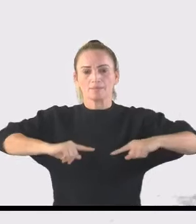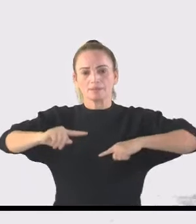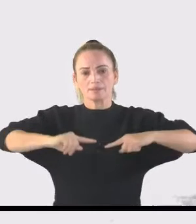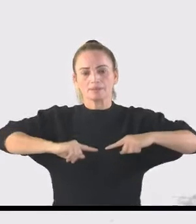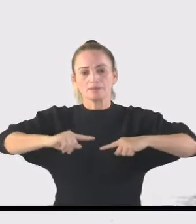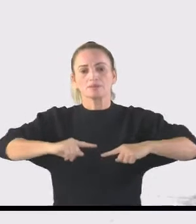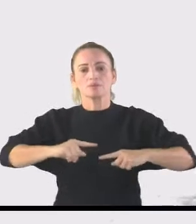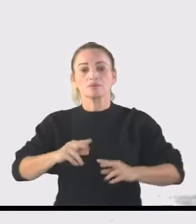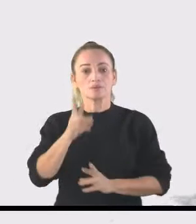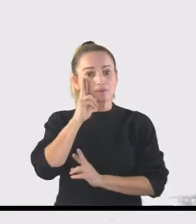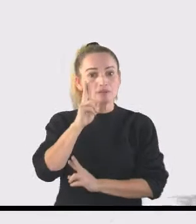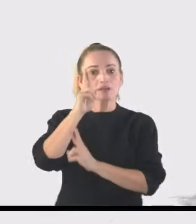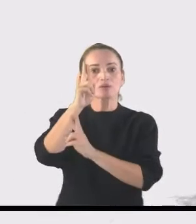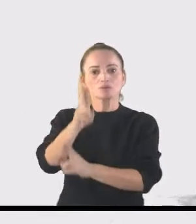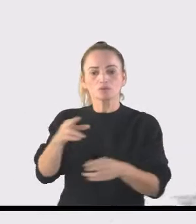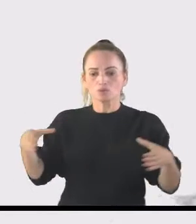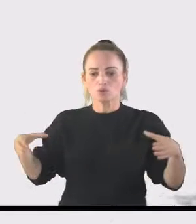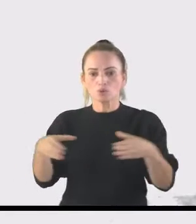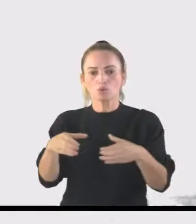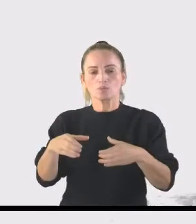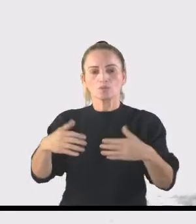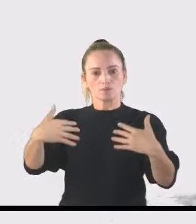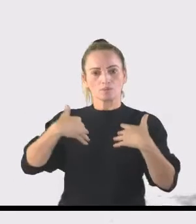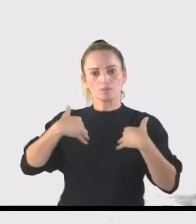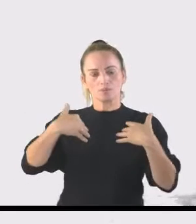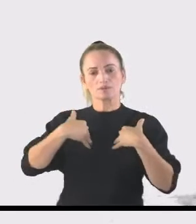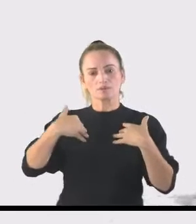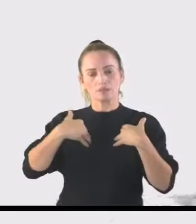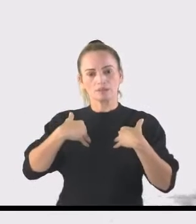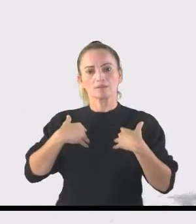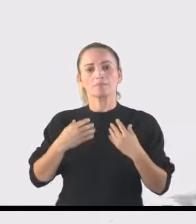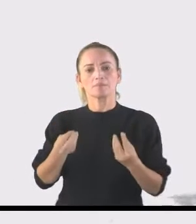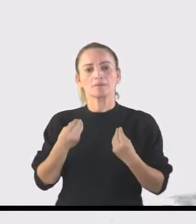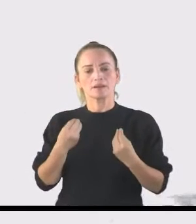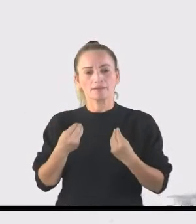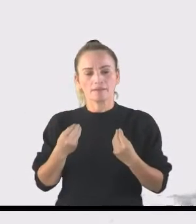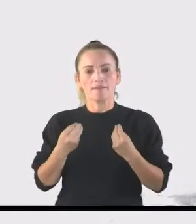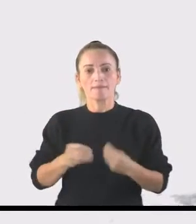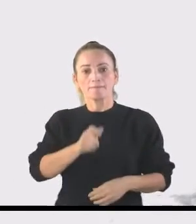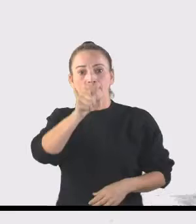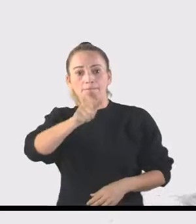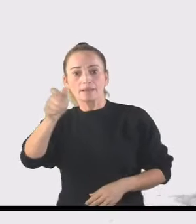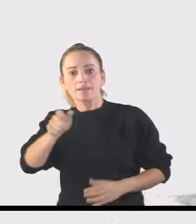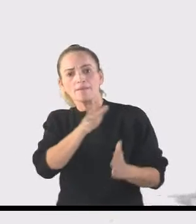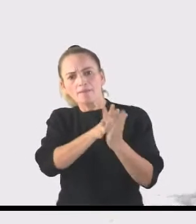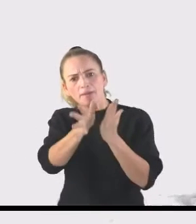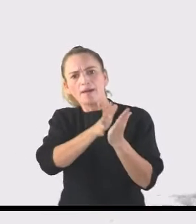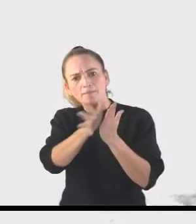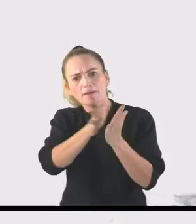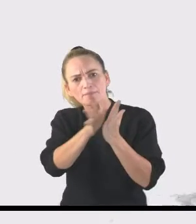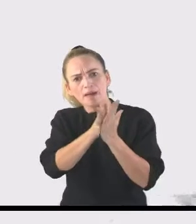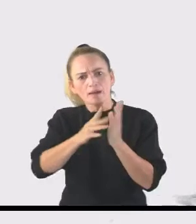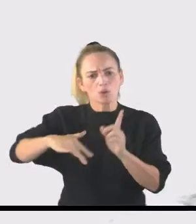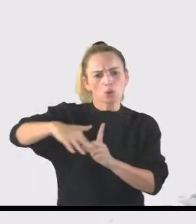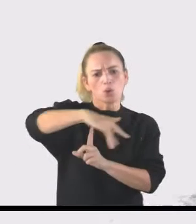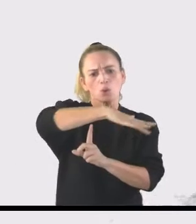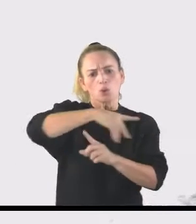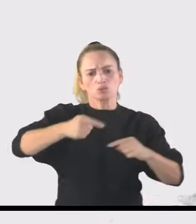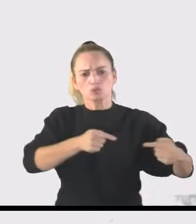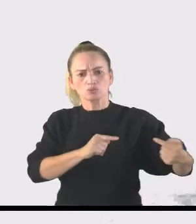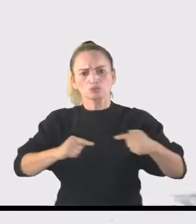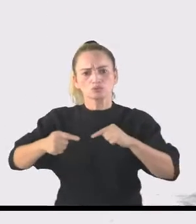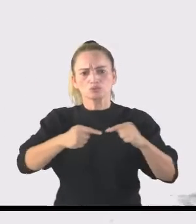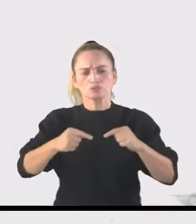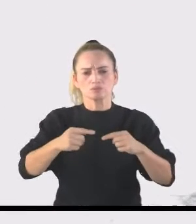del reconocimiento que hace la unidad para las víctimas por la declaración que hacen las personas que vivieron el conflicto armado ante el